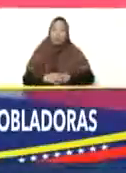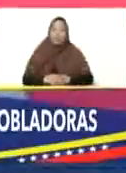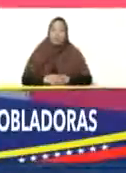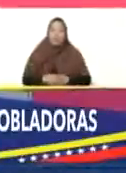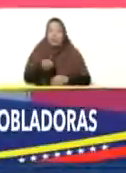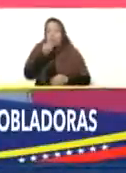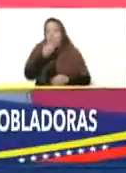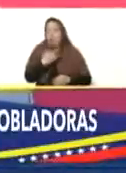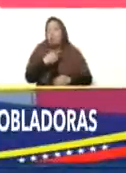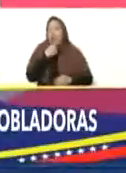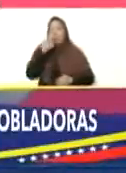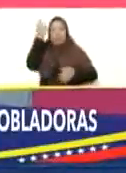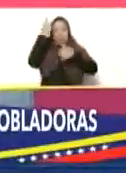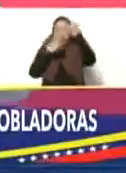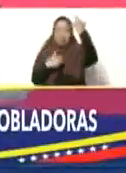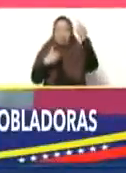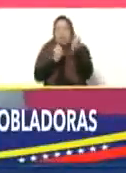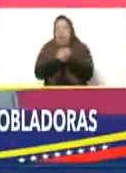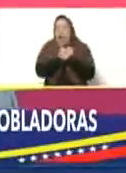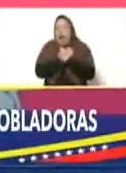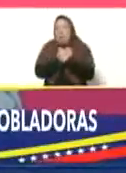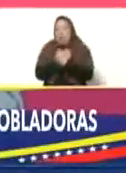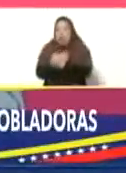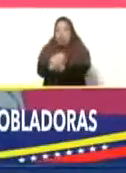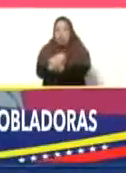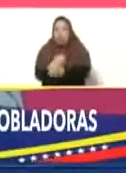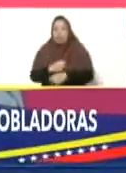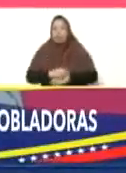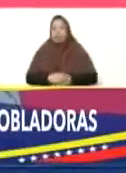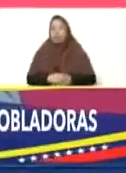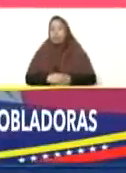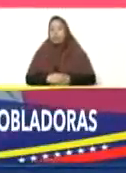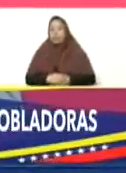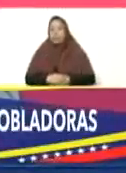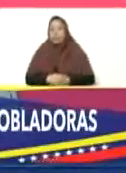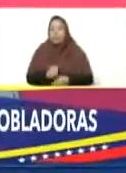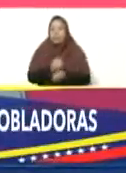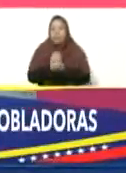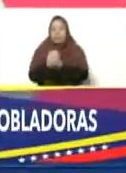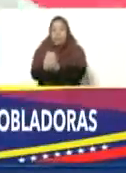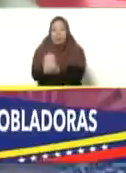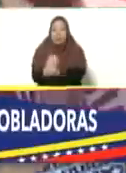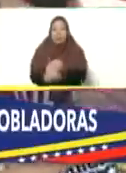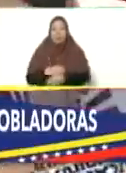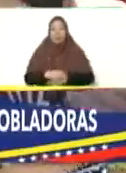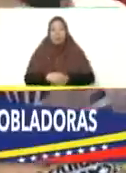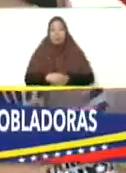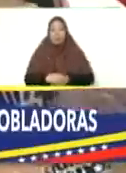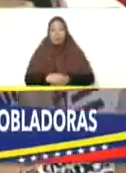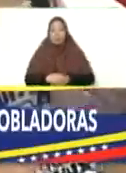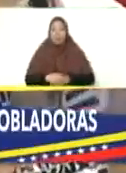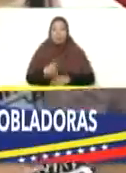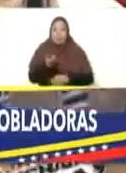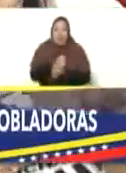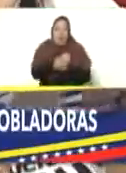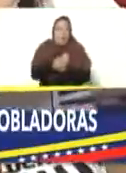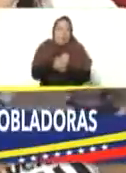chévere porque los chavistas somos amorosos cariñoso ama puchadores